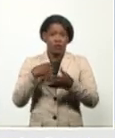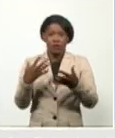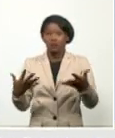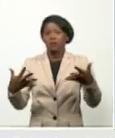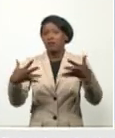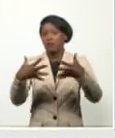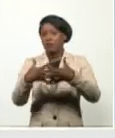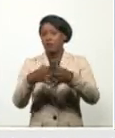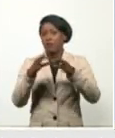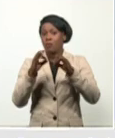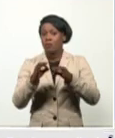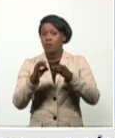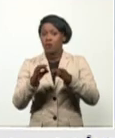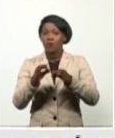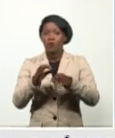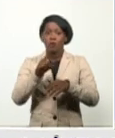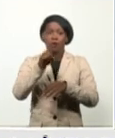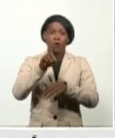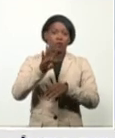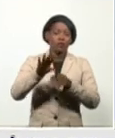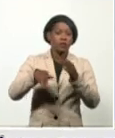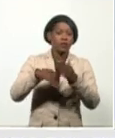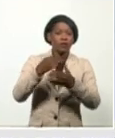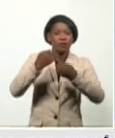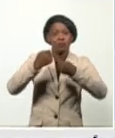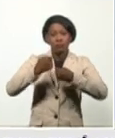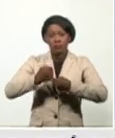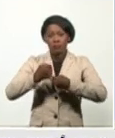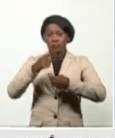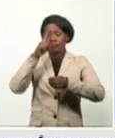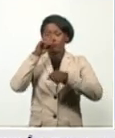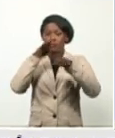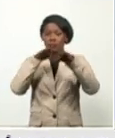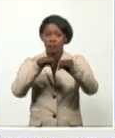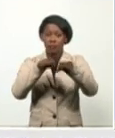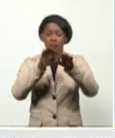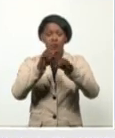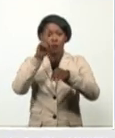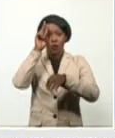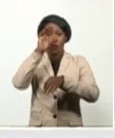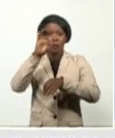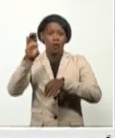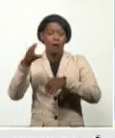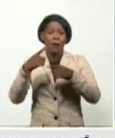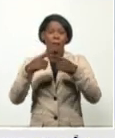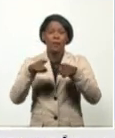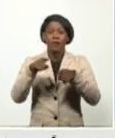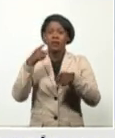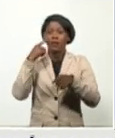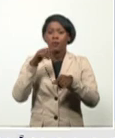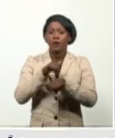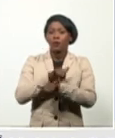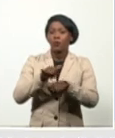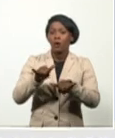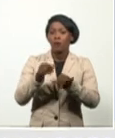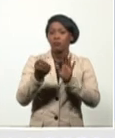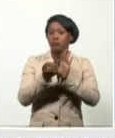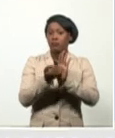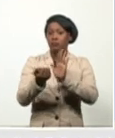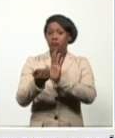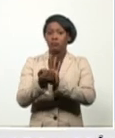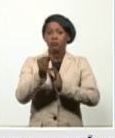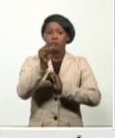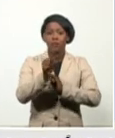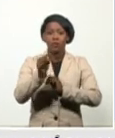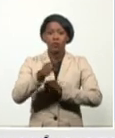de 14 días que tienen que estar ingresados, pero en lo que sí podemos incidir es en el número de confirmados diariamente.